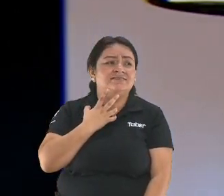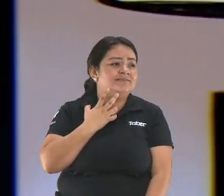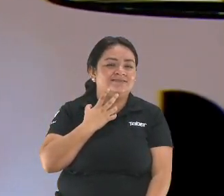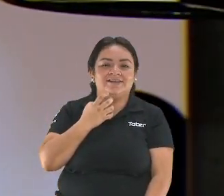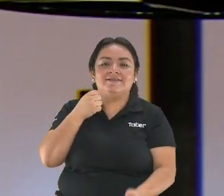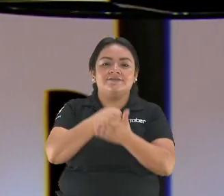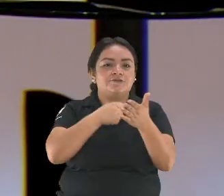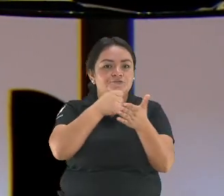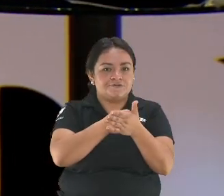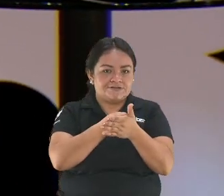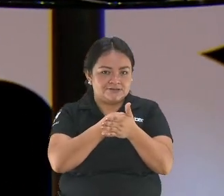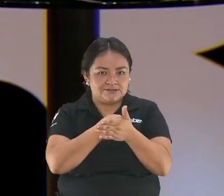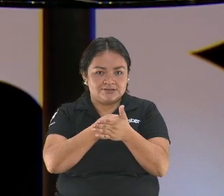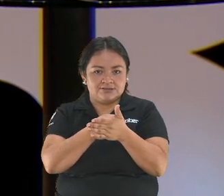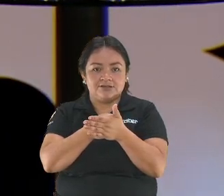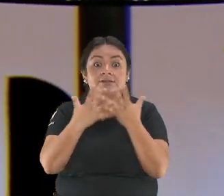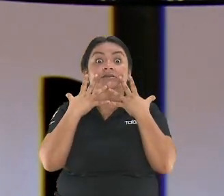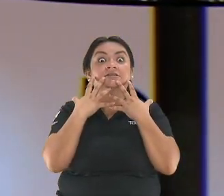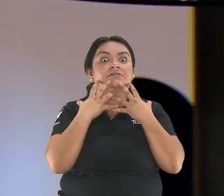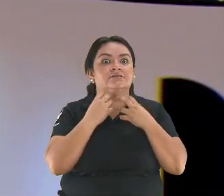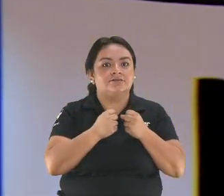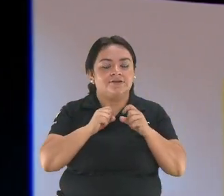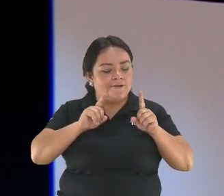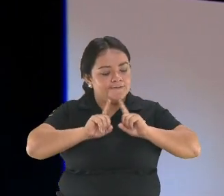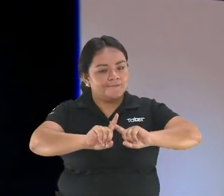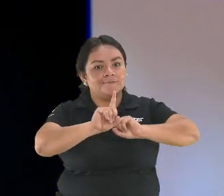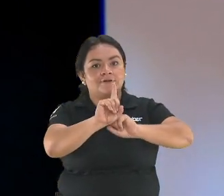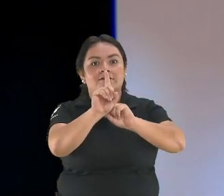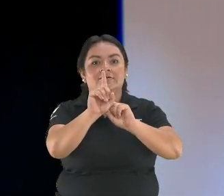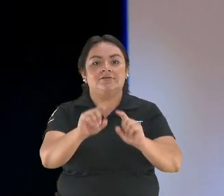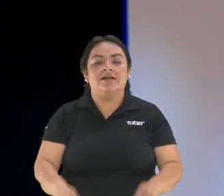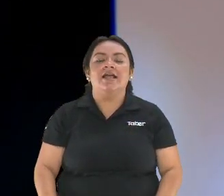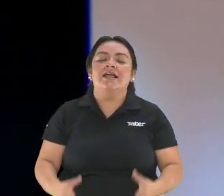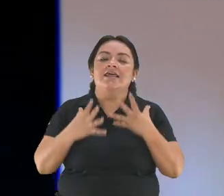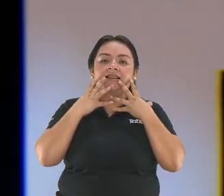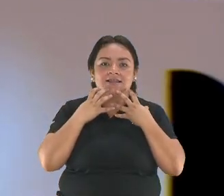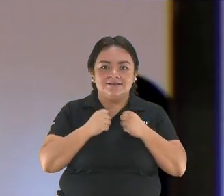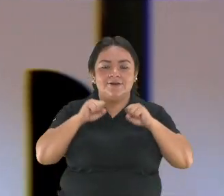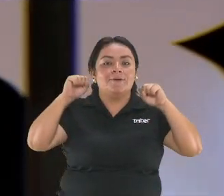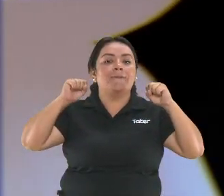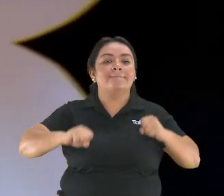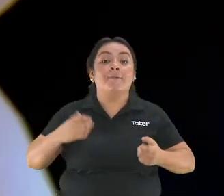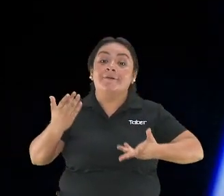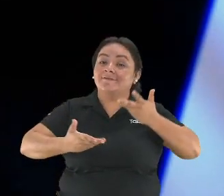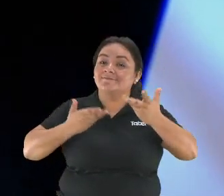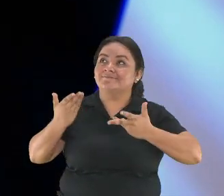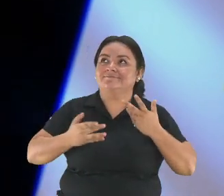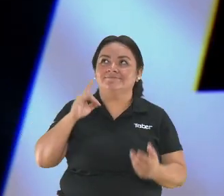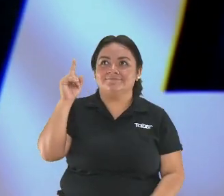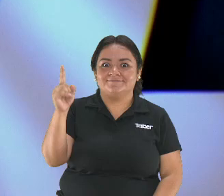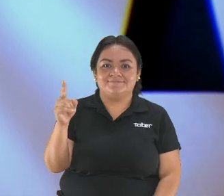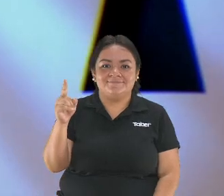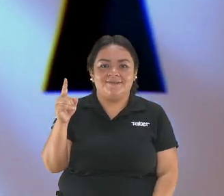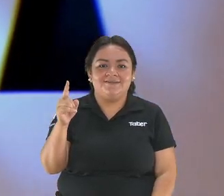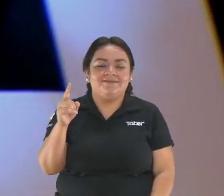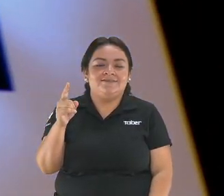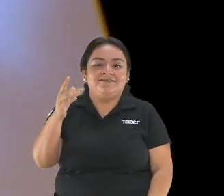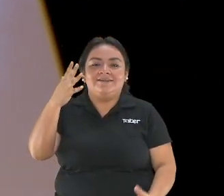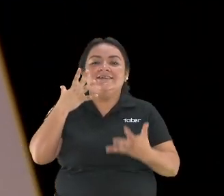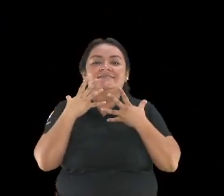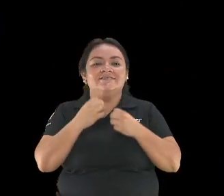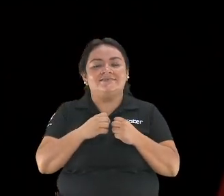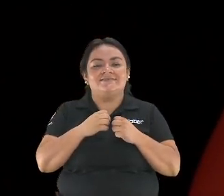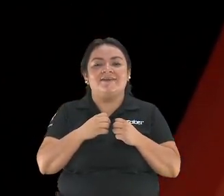de luchar el deseo de seguir adelante el deseo de poder servir al señor el deseo de poder